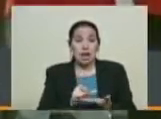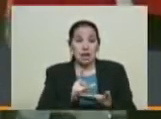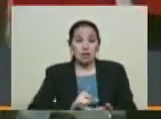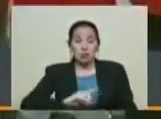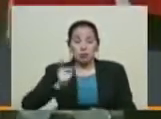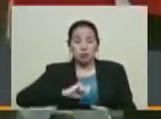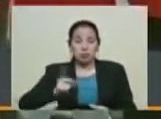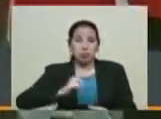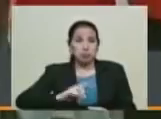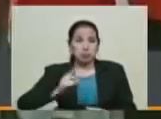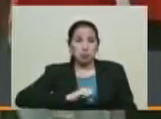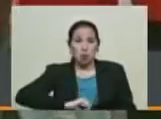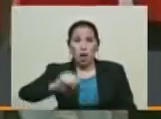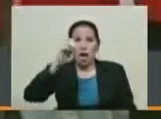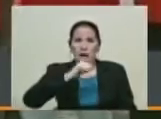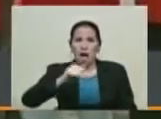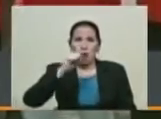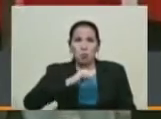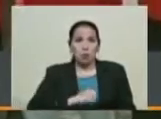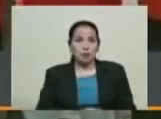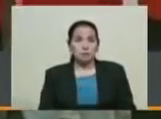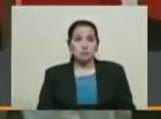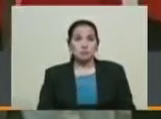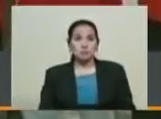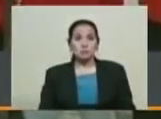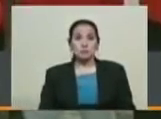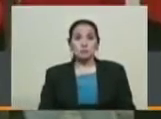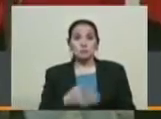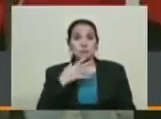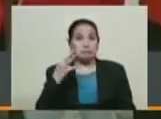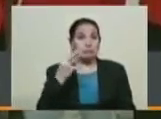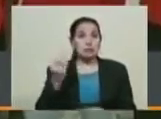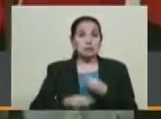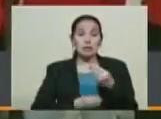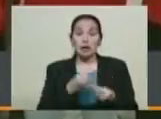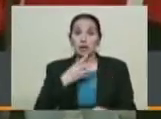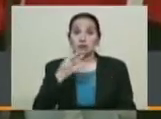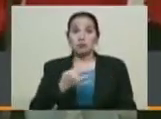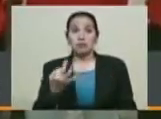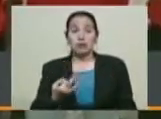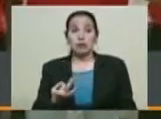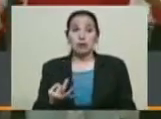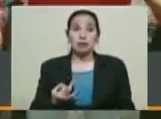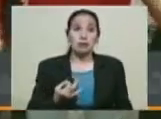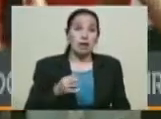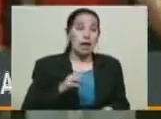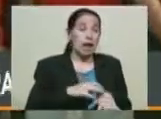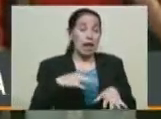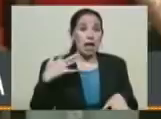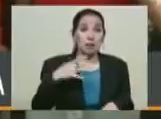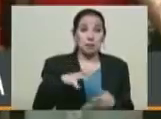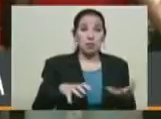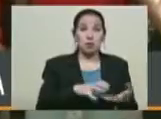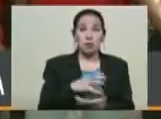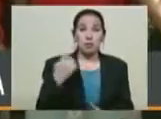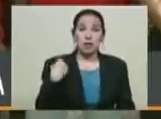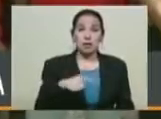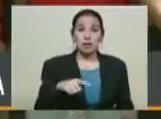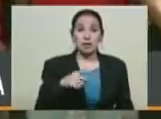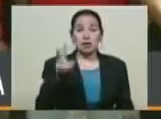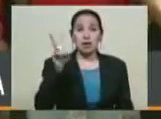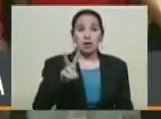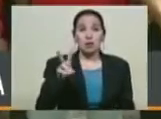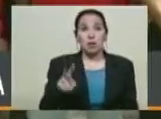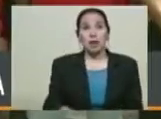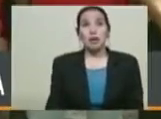decir que realmente se ha tomado en cuenta uno de los graves problemas que ha venido presentándose